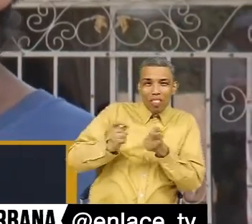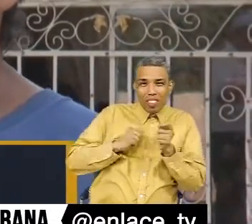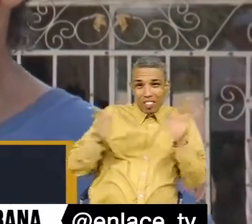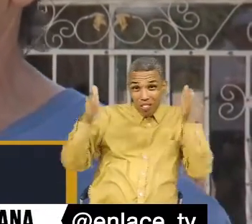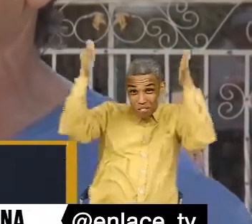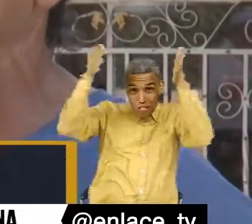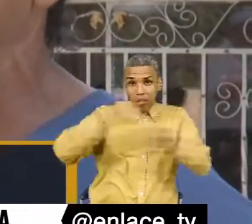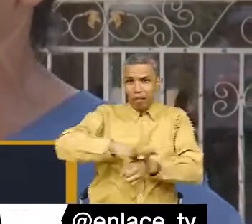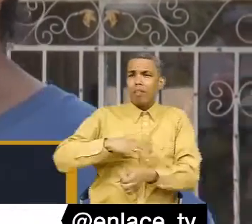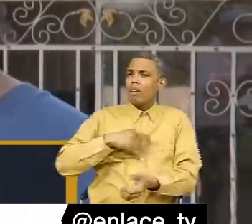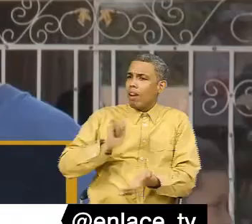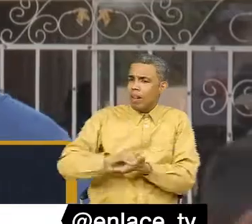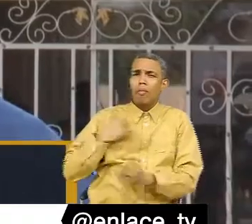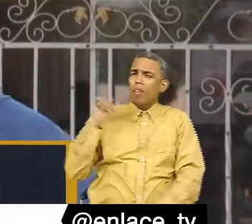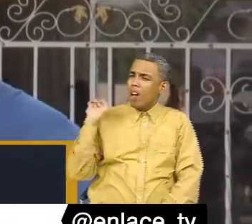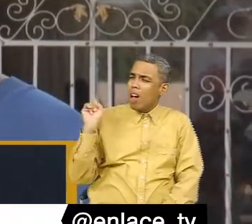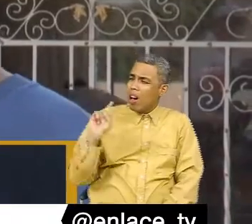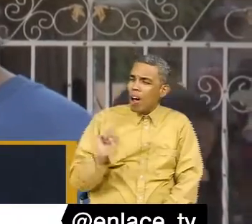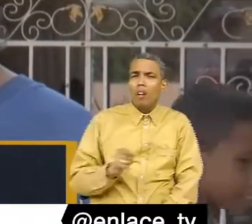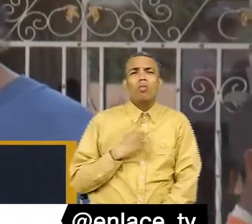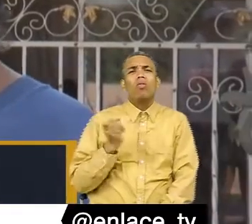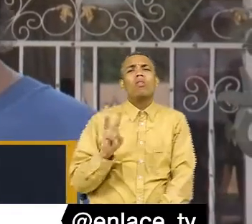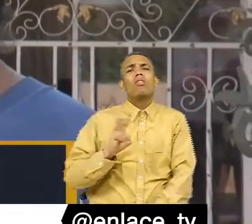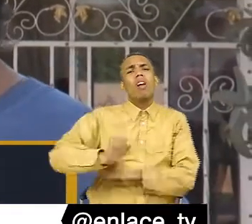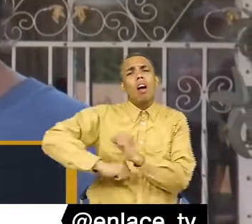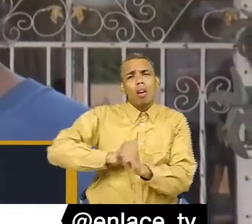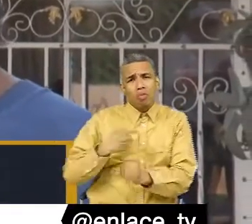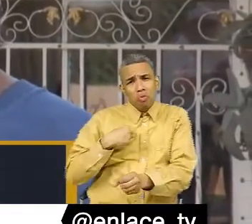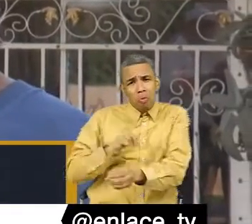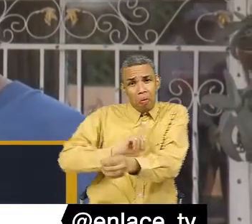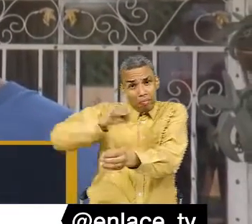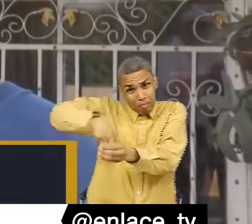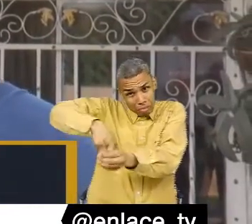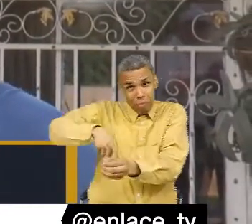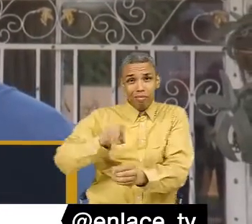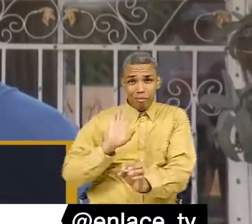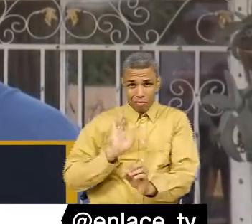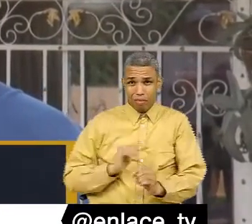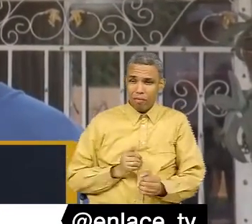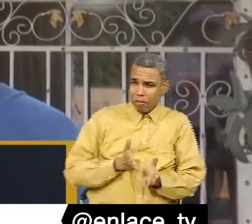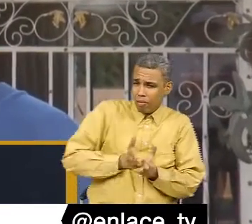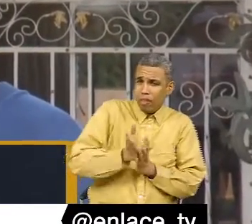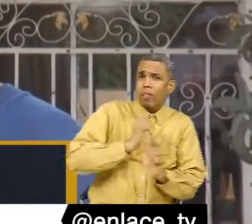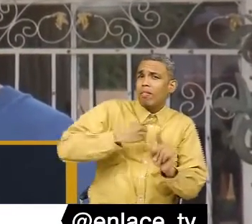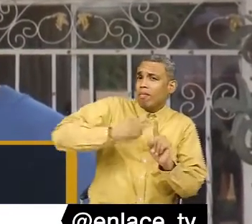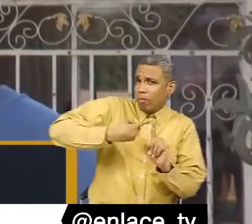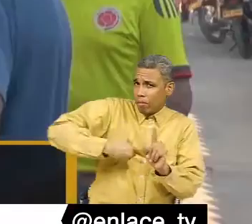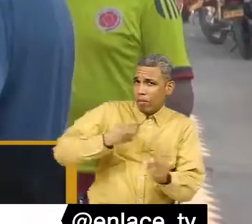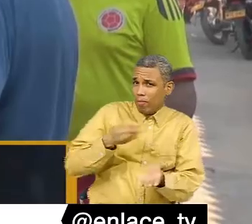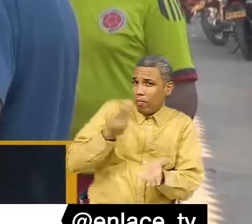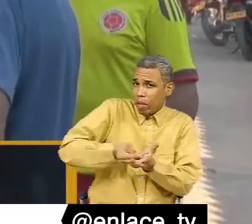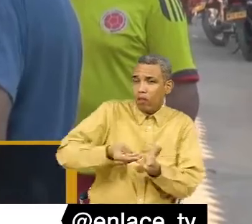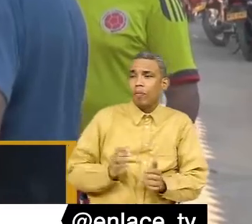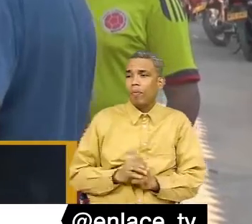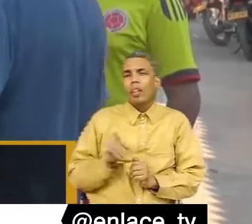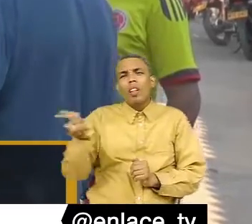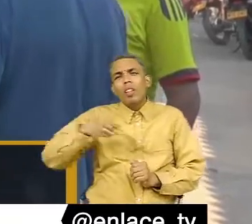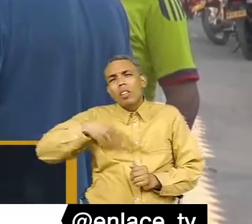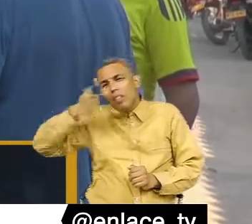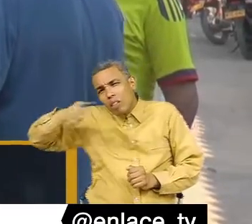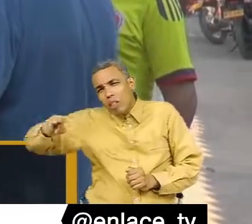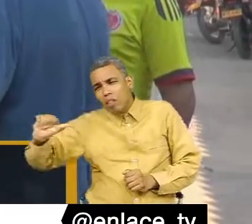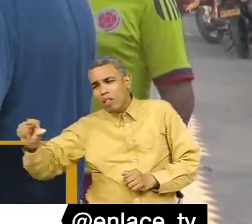clínica Magdalena la ha estado estudiando. Ha sufrido una enfermedad, digamos, de una inmunología. Otro de los familiares